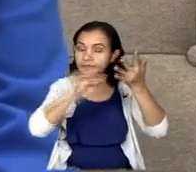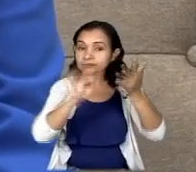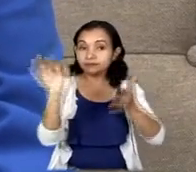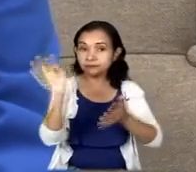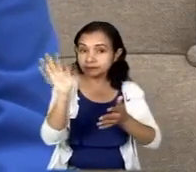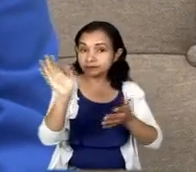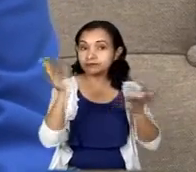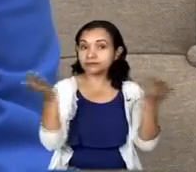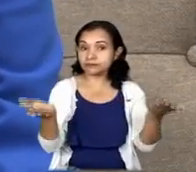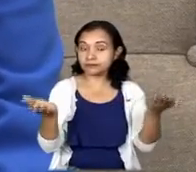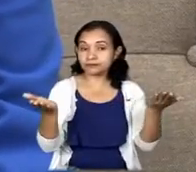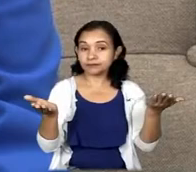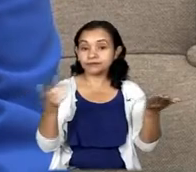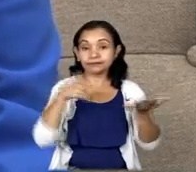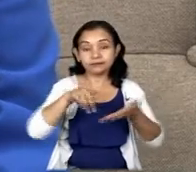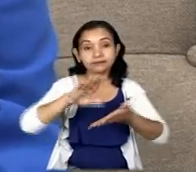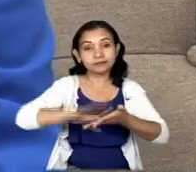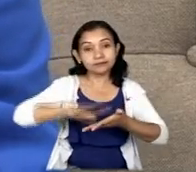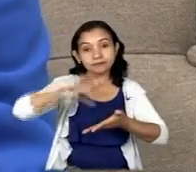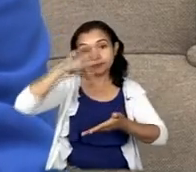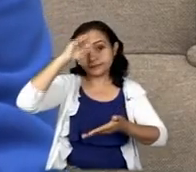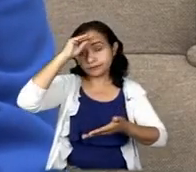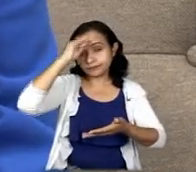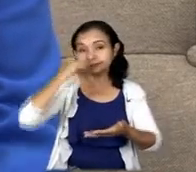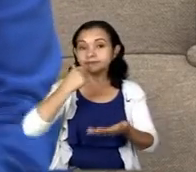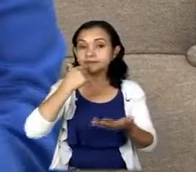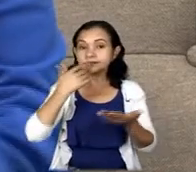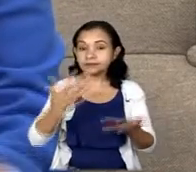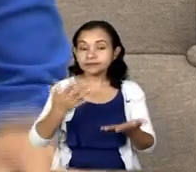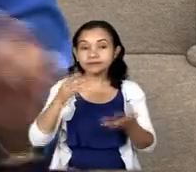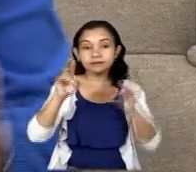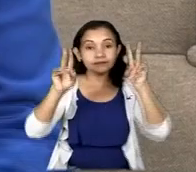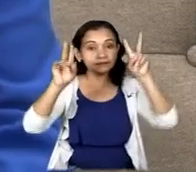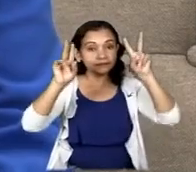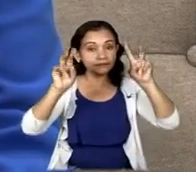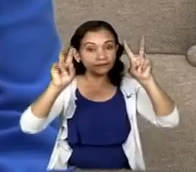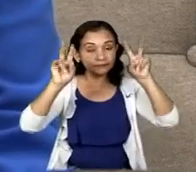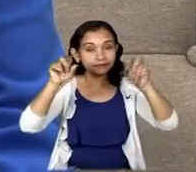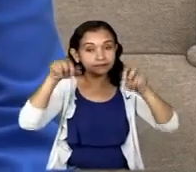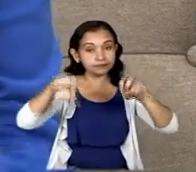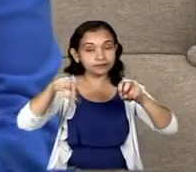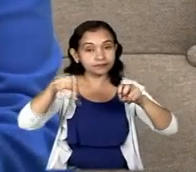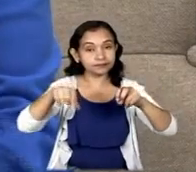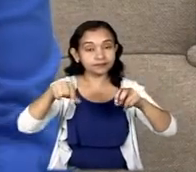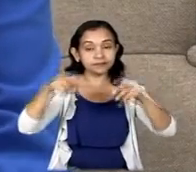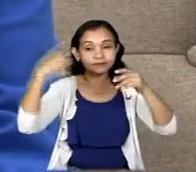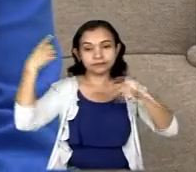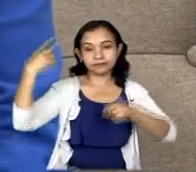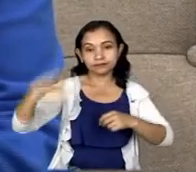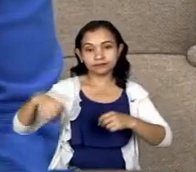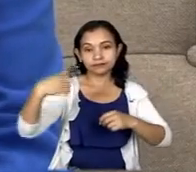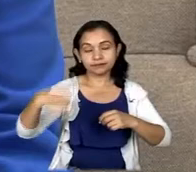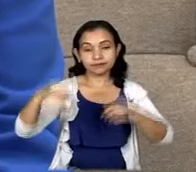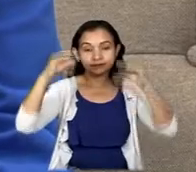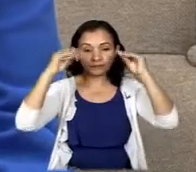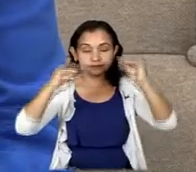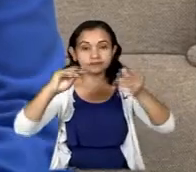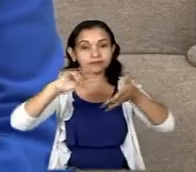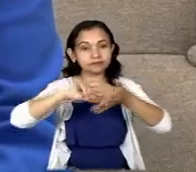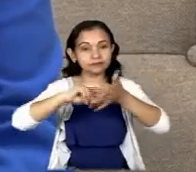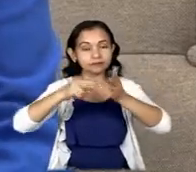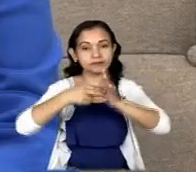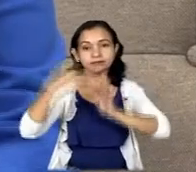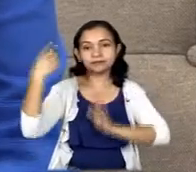Entonces esa preparación, por eso es que el lema de ahorita es que el derecho a la educación implica